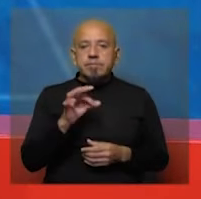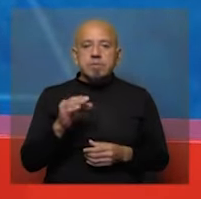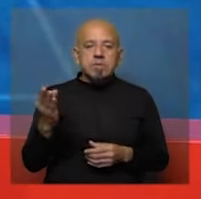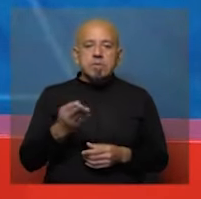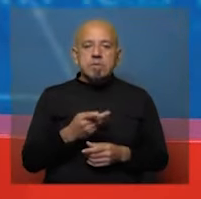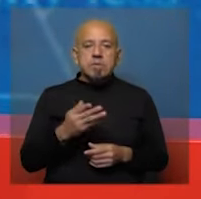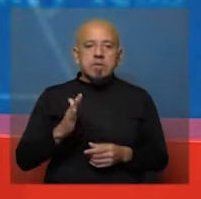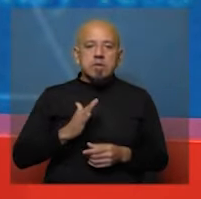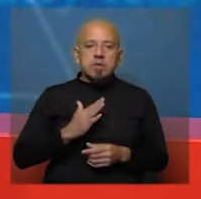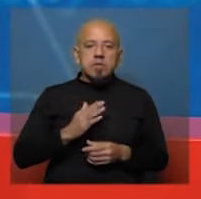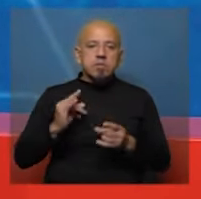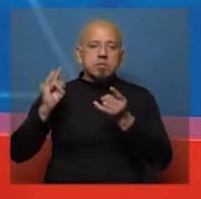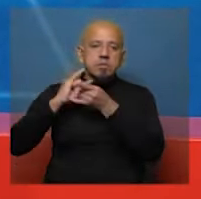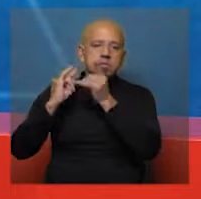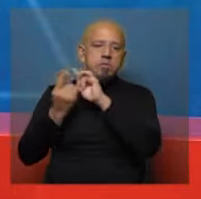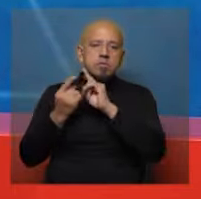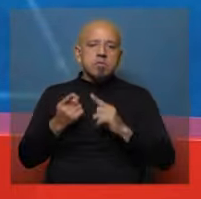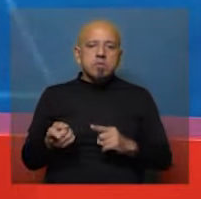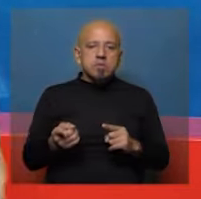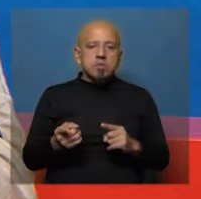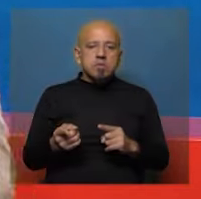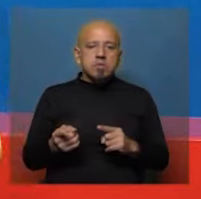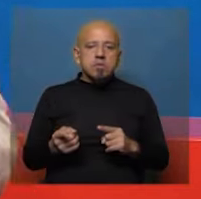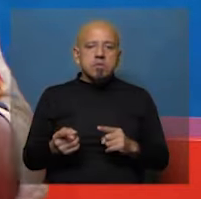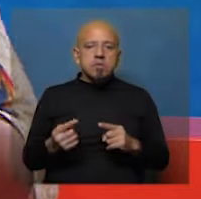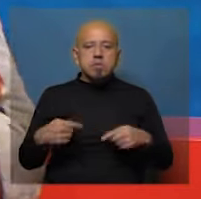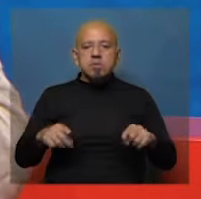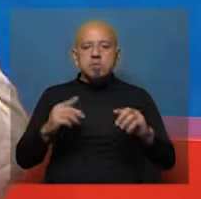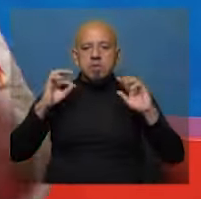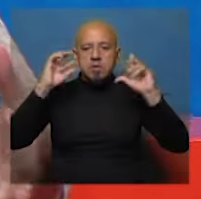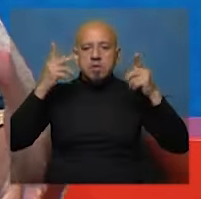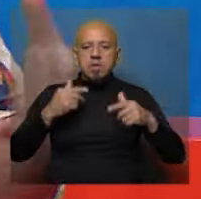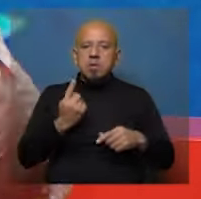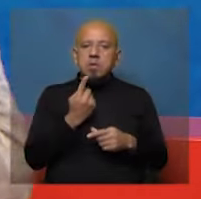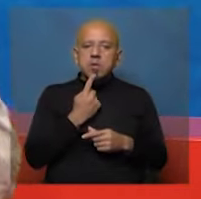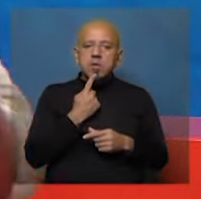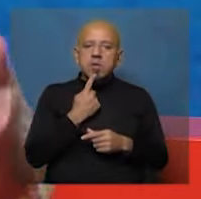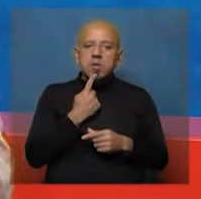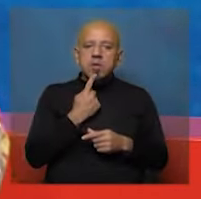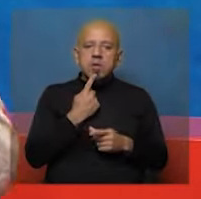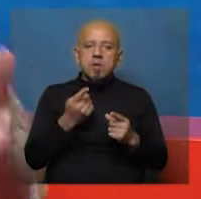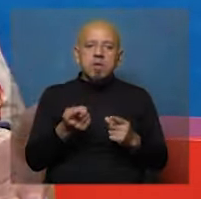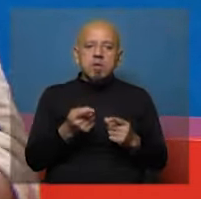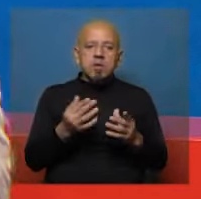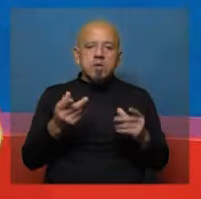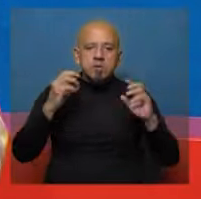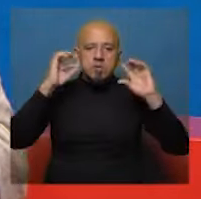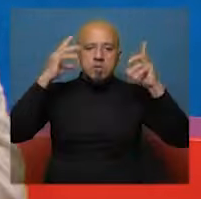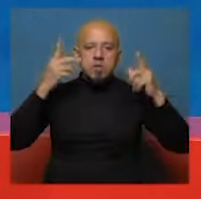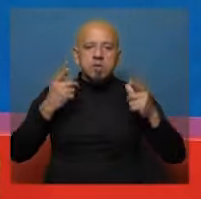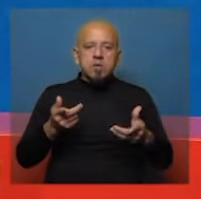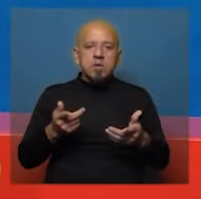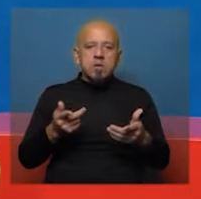de mujeres en el parlamento eh o sea también la violencia política que es distinta obviamente a la violencia que se